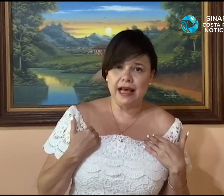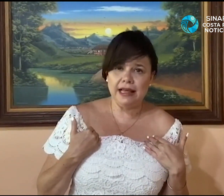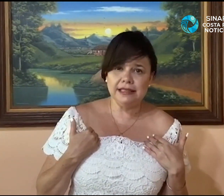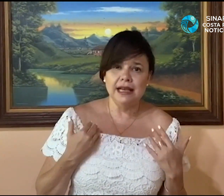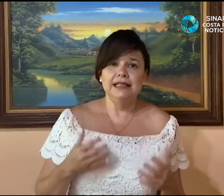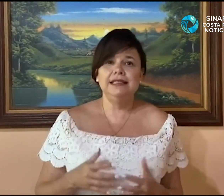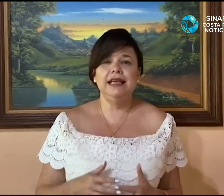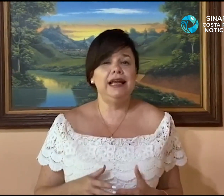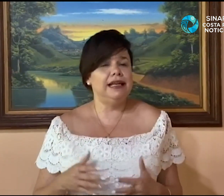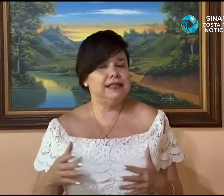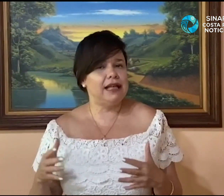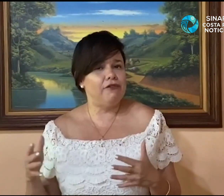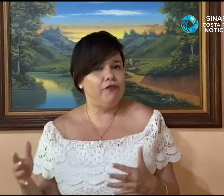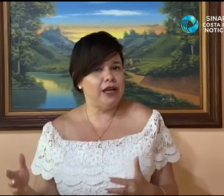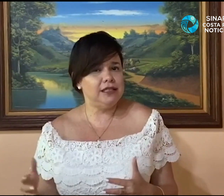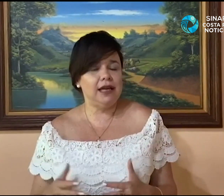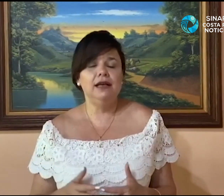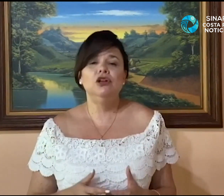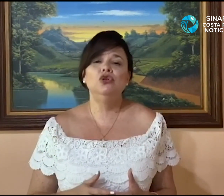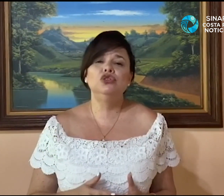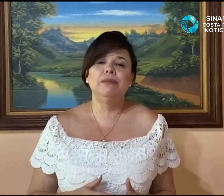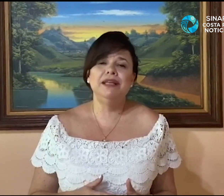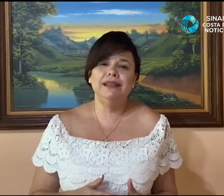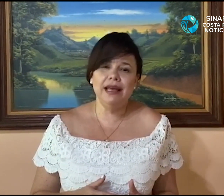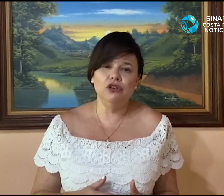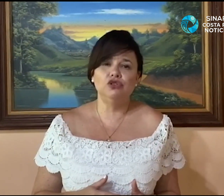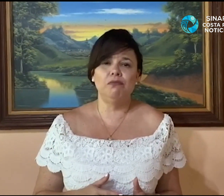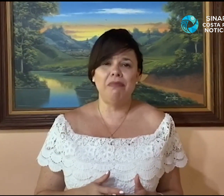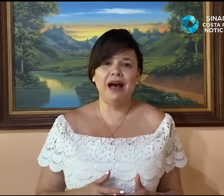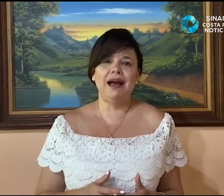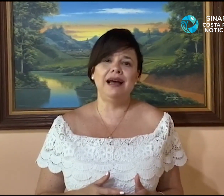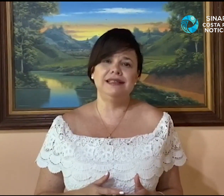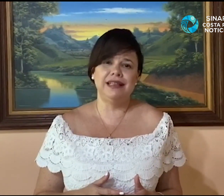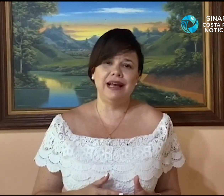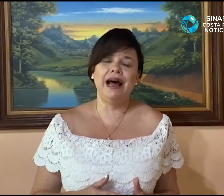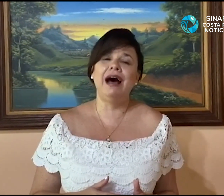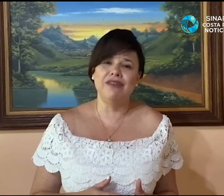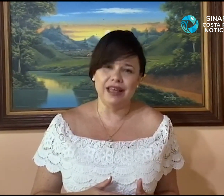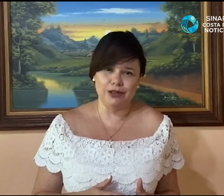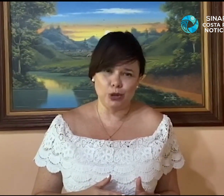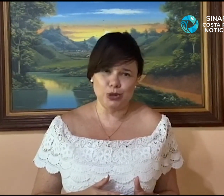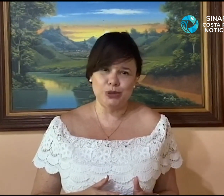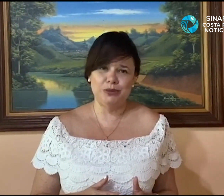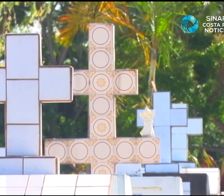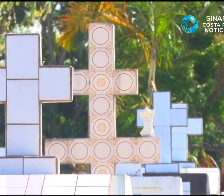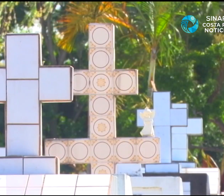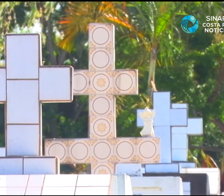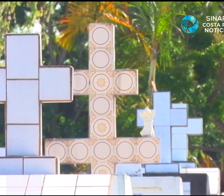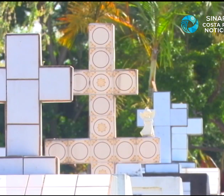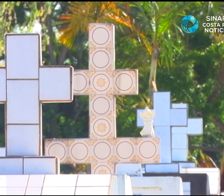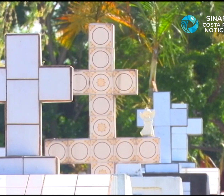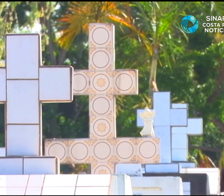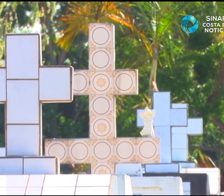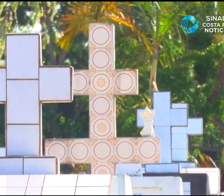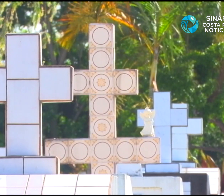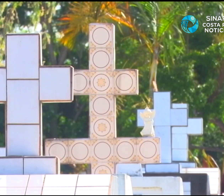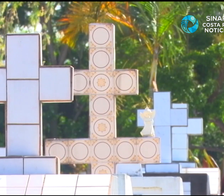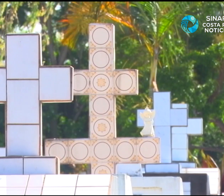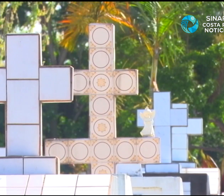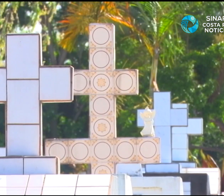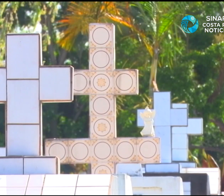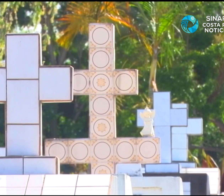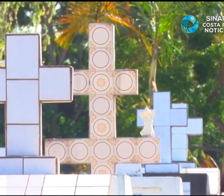Indígenas de Panamá han estado ingresando al país para aportar su mano de obra en la recolección de café. En los